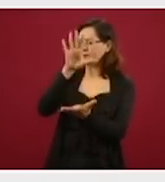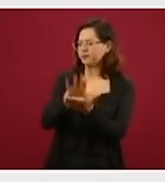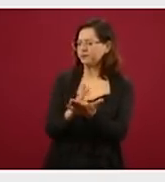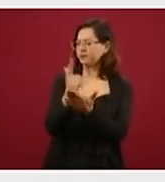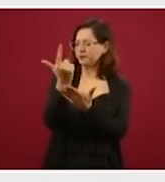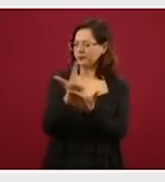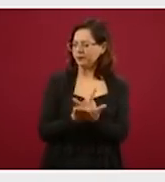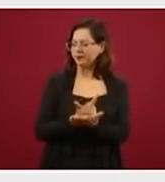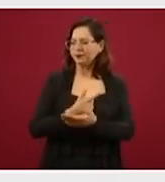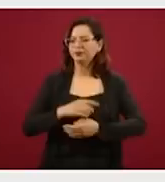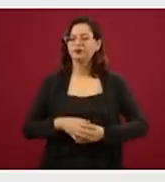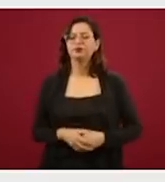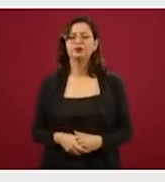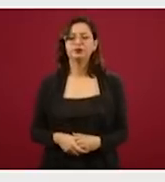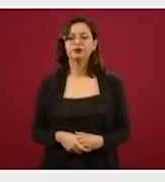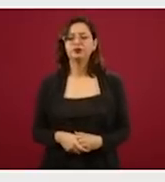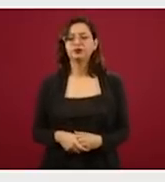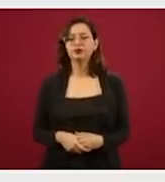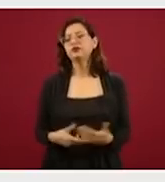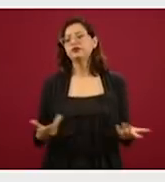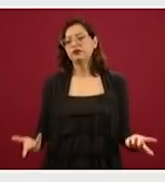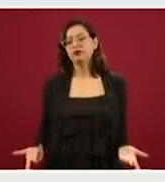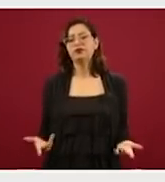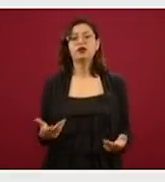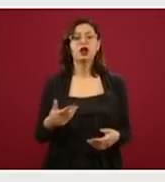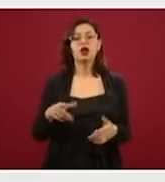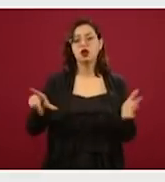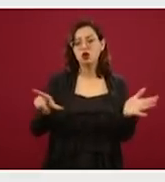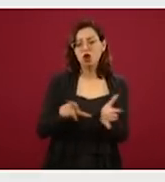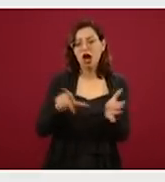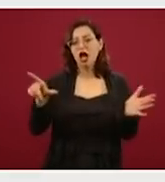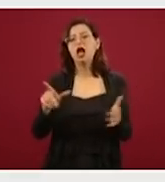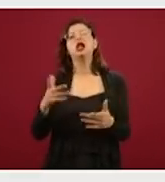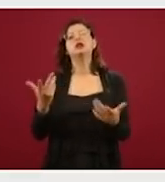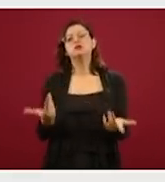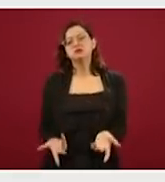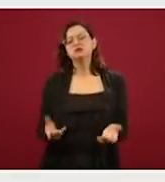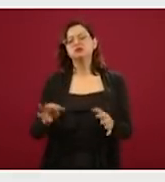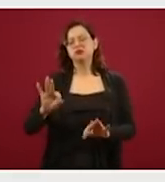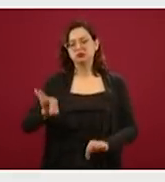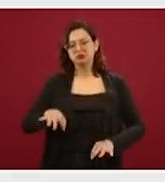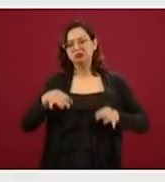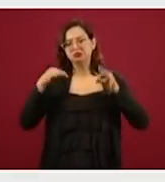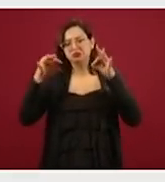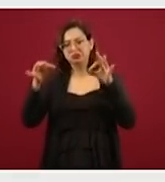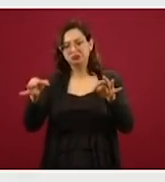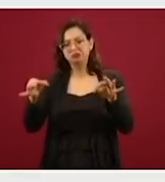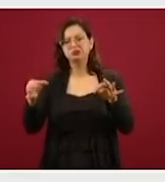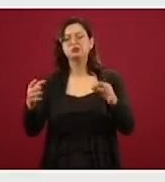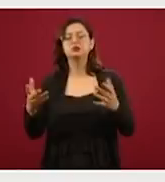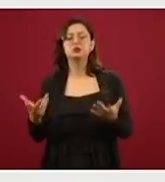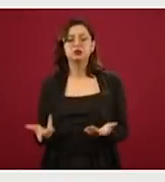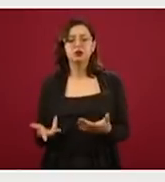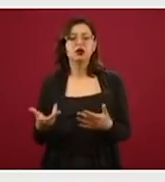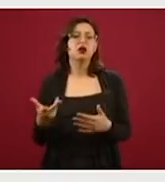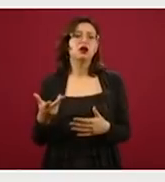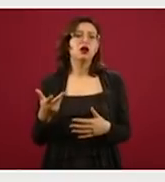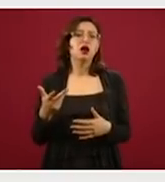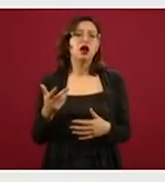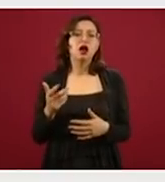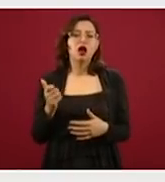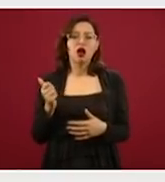de confianza ciudadana. Es una constancia por establecimiento, se le da, hay algunas condiciones, por supuesto, si hay algún tipo